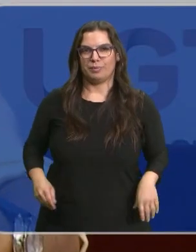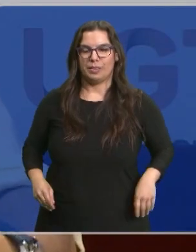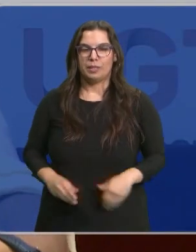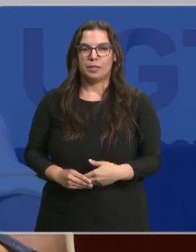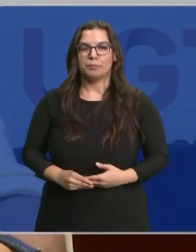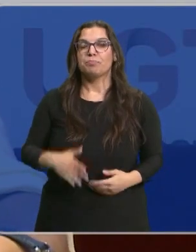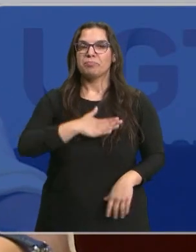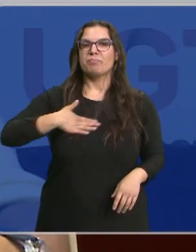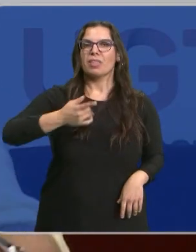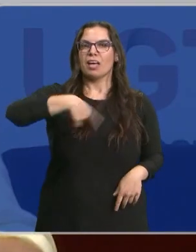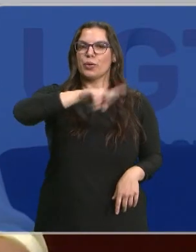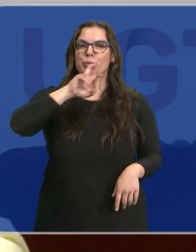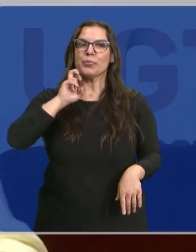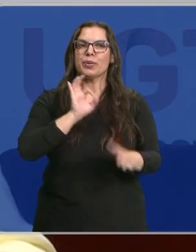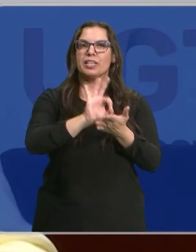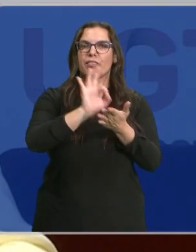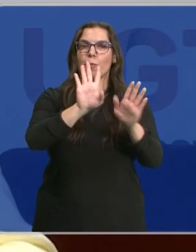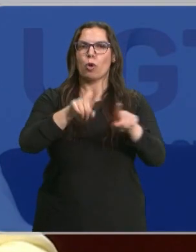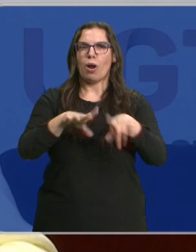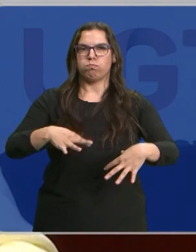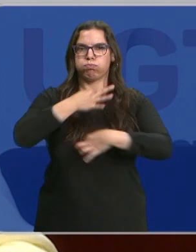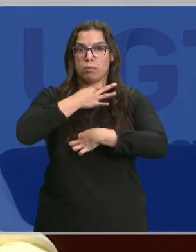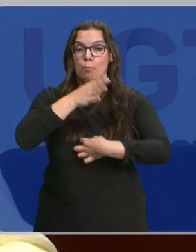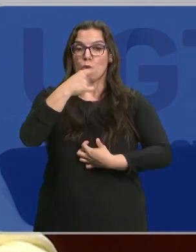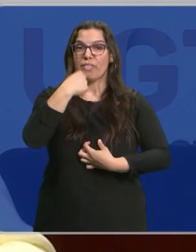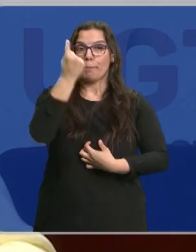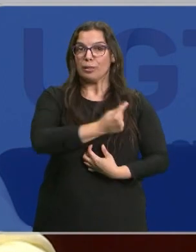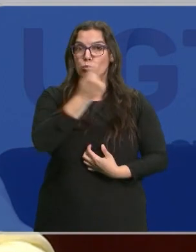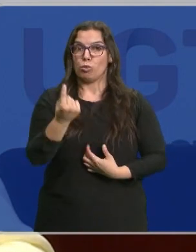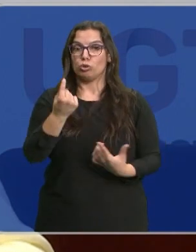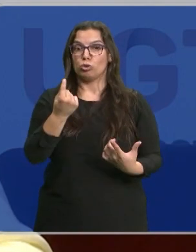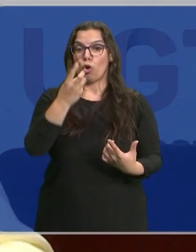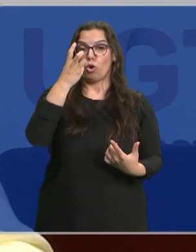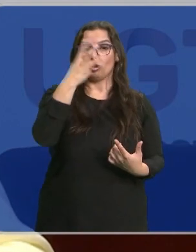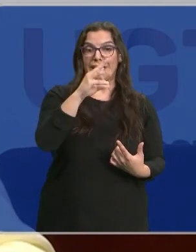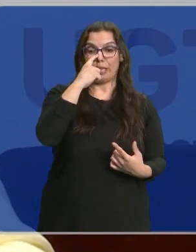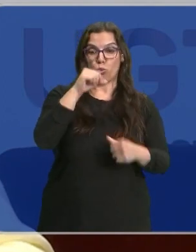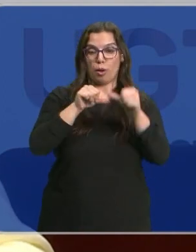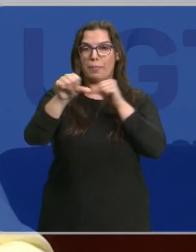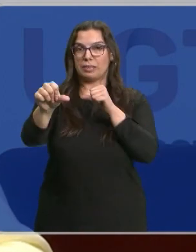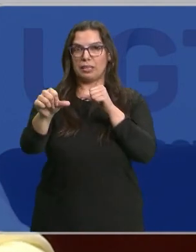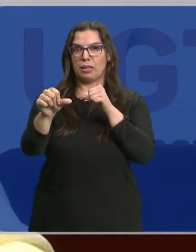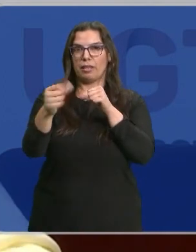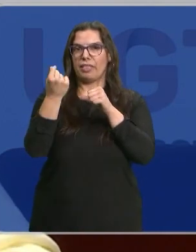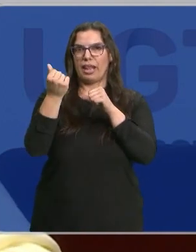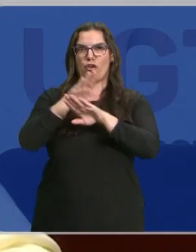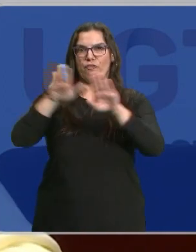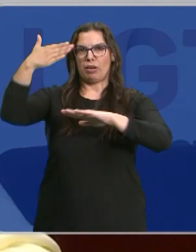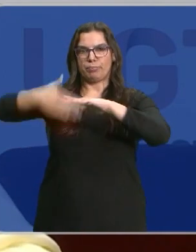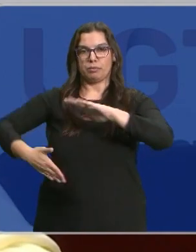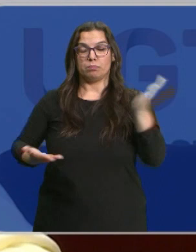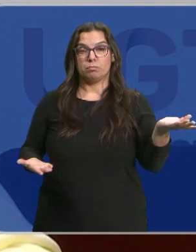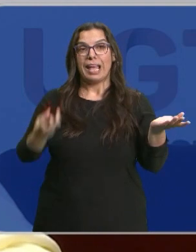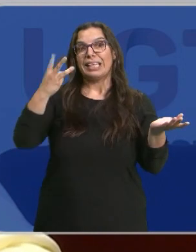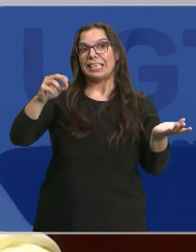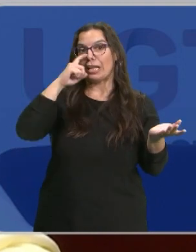Lo que quieren es mantener el servicio, pero asfixándolo. El presupuesto, ellos dicen que a partir del 30 de junio no será un duro más. El 30